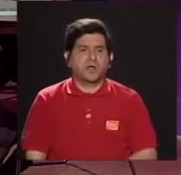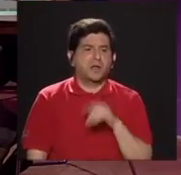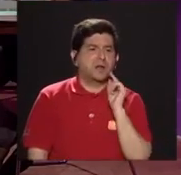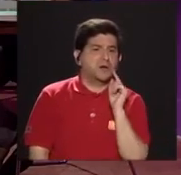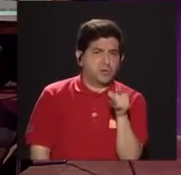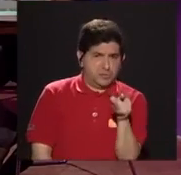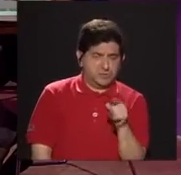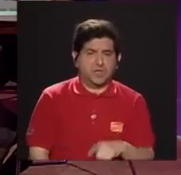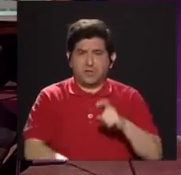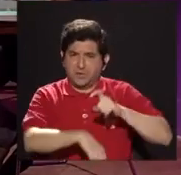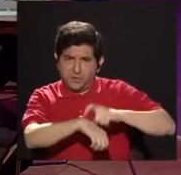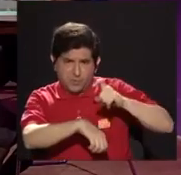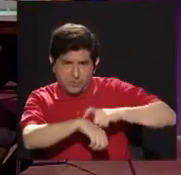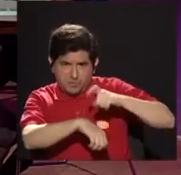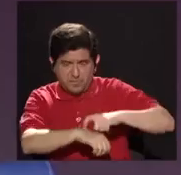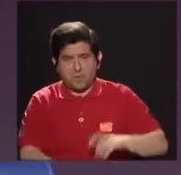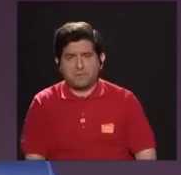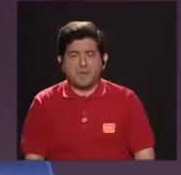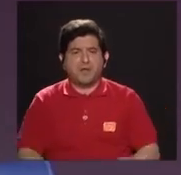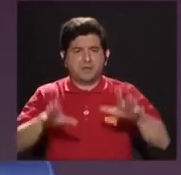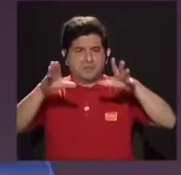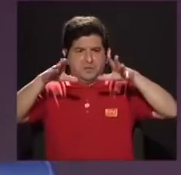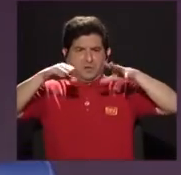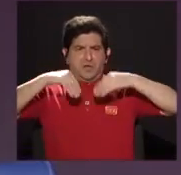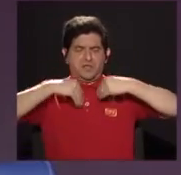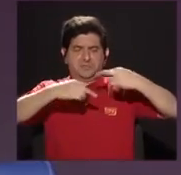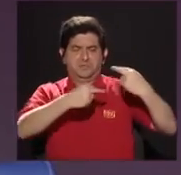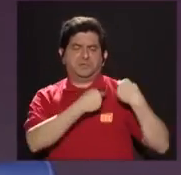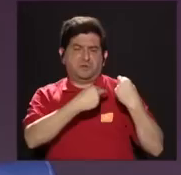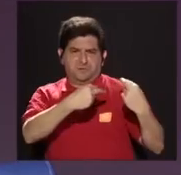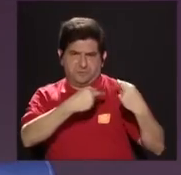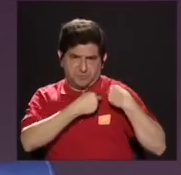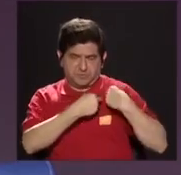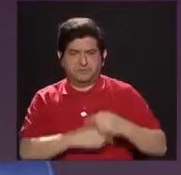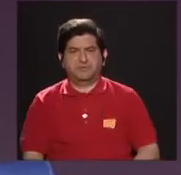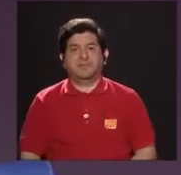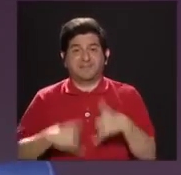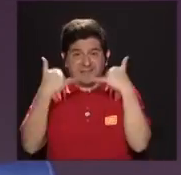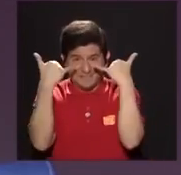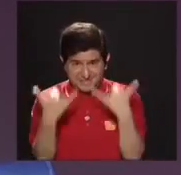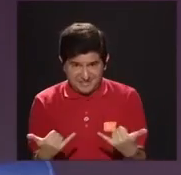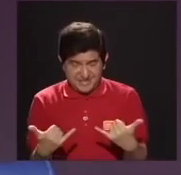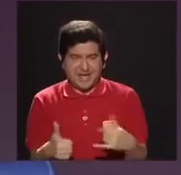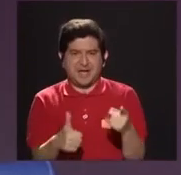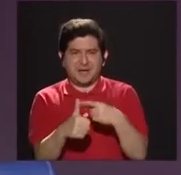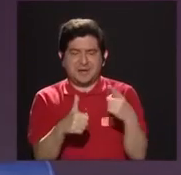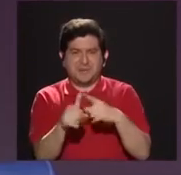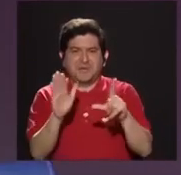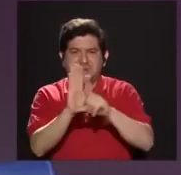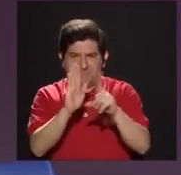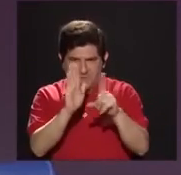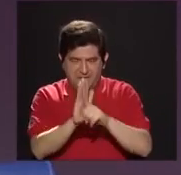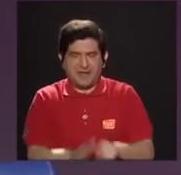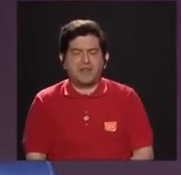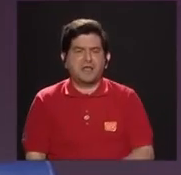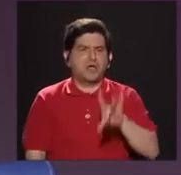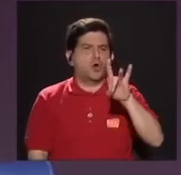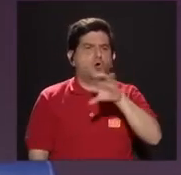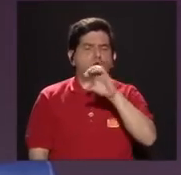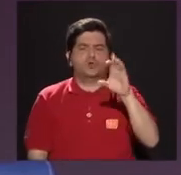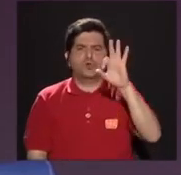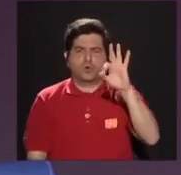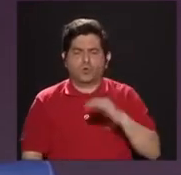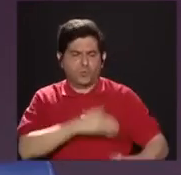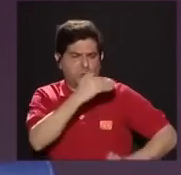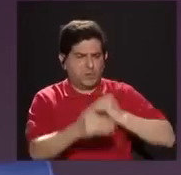un momento en el que van a ir asumiendo mayores responsabilidades. Ya hay una primera ley de 8 o 9 que están